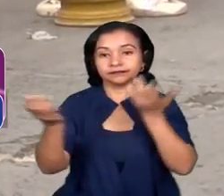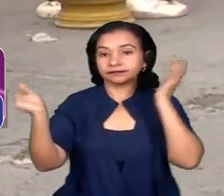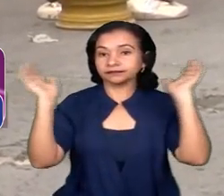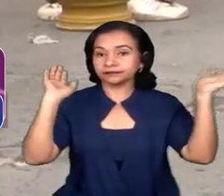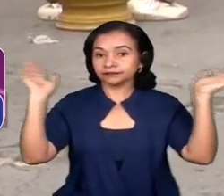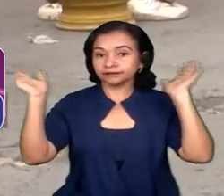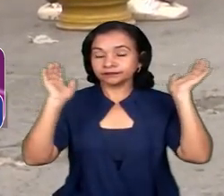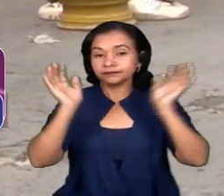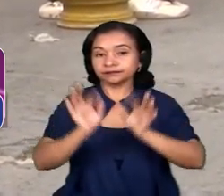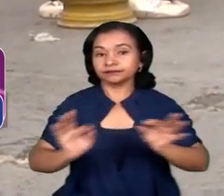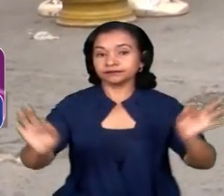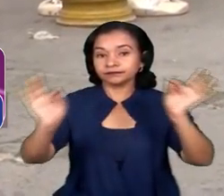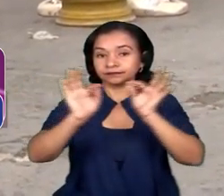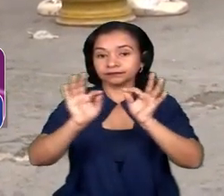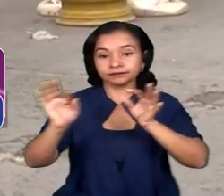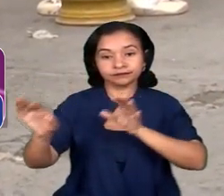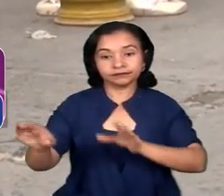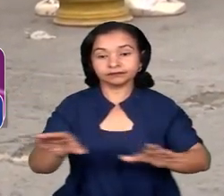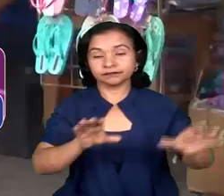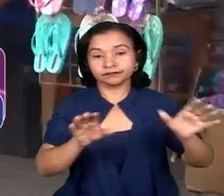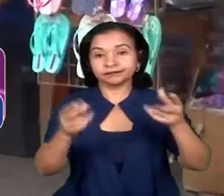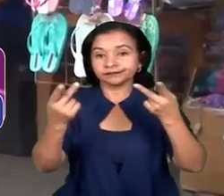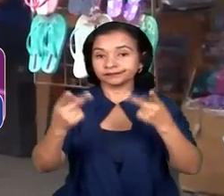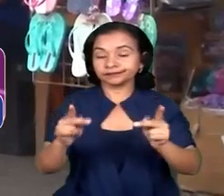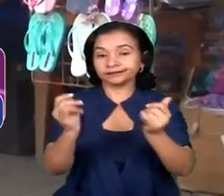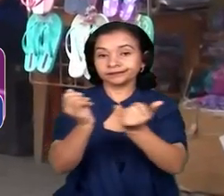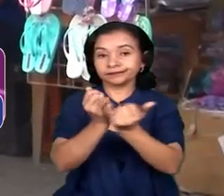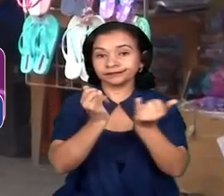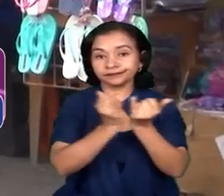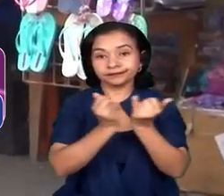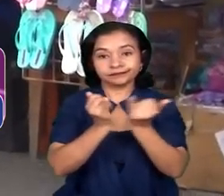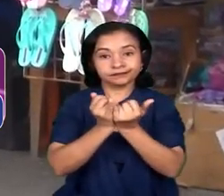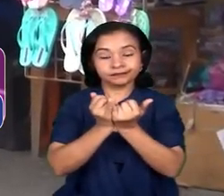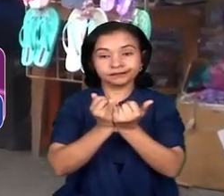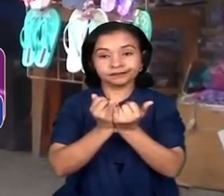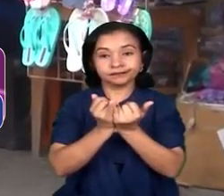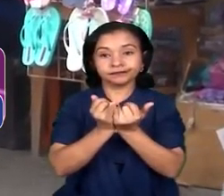los comerciantes principalmente están activados, pero también están